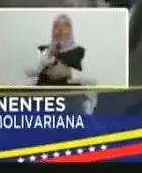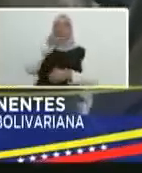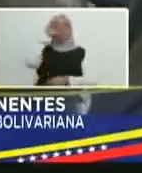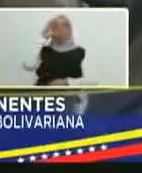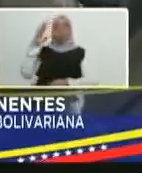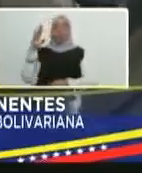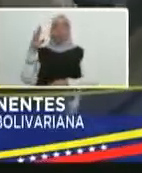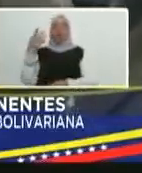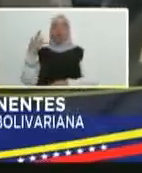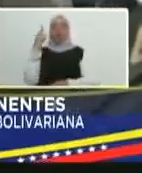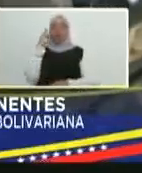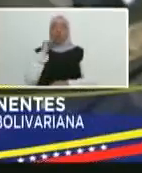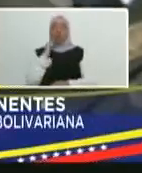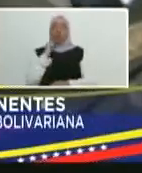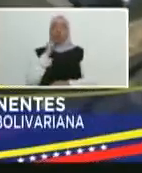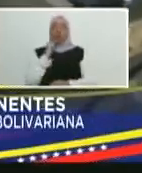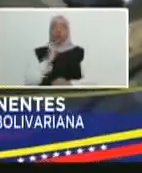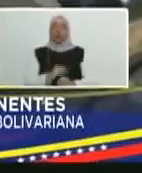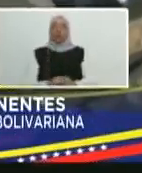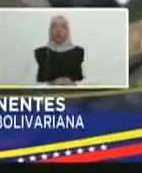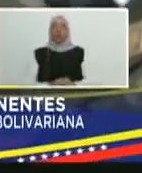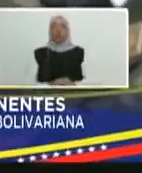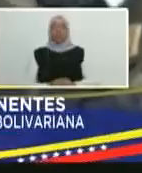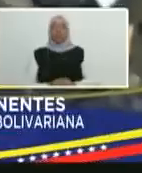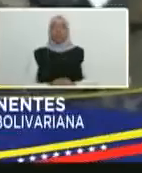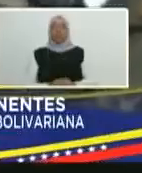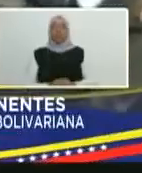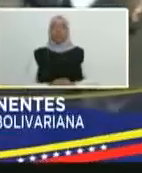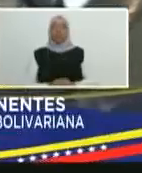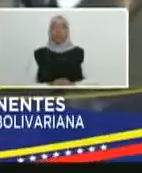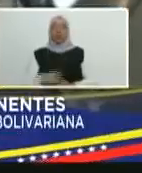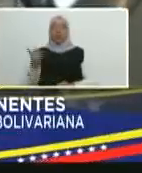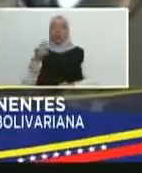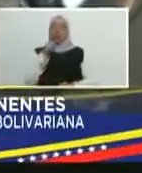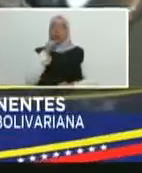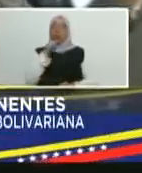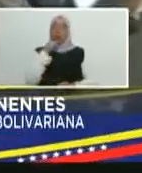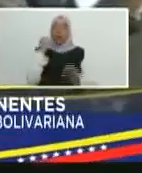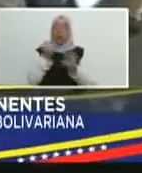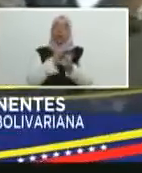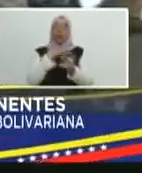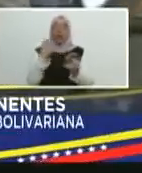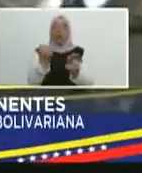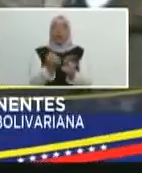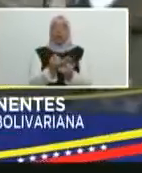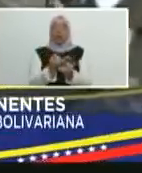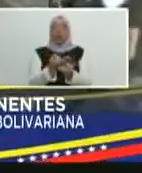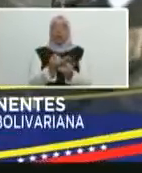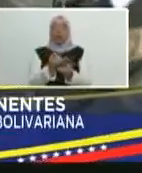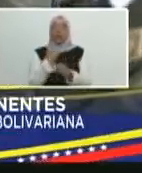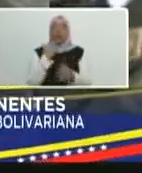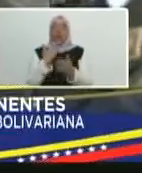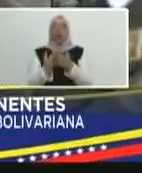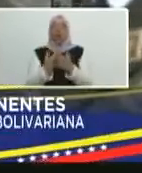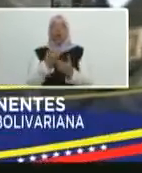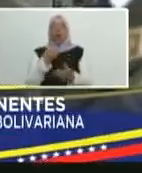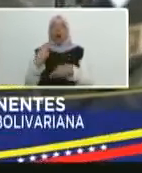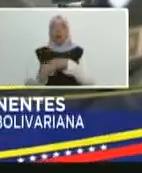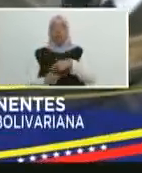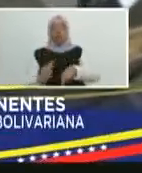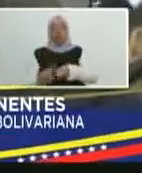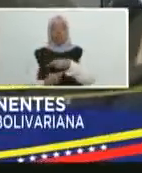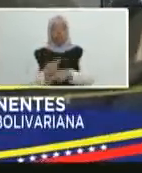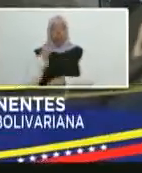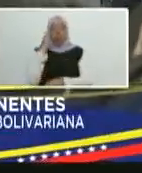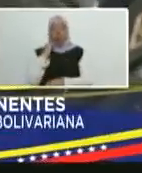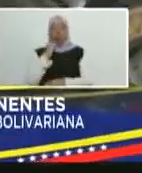Bolivariana. Gracias. Mayor General Lenín Lorenzo Ramírez Villasmil. Gracias a la Revolución Bolivariana y la